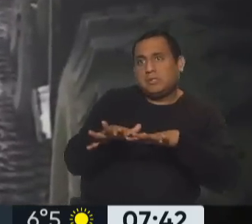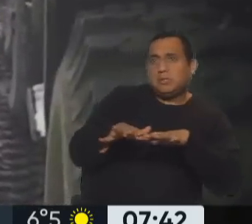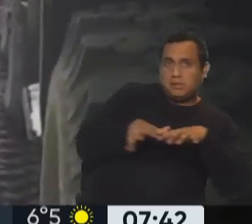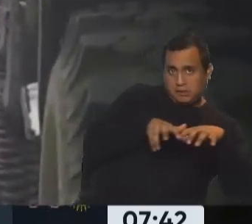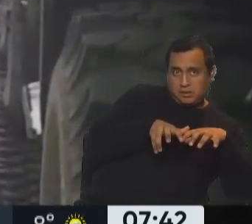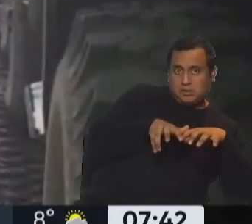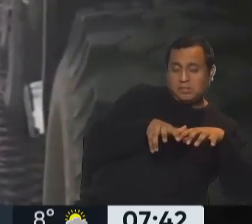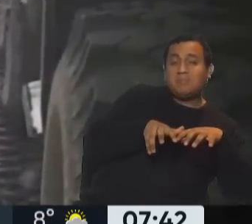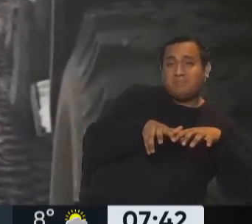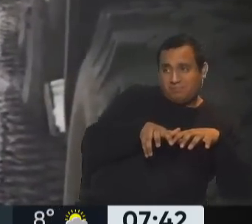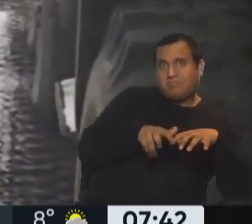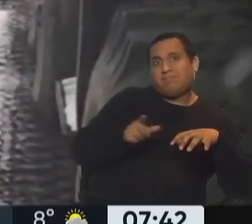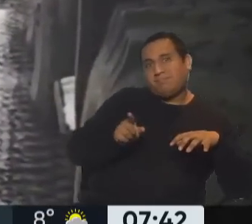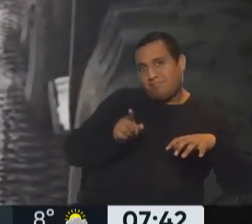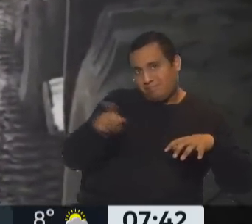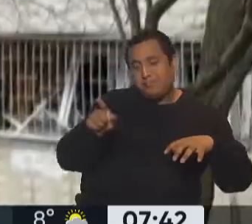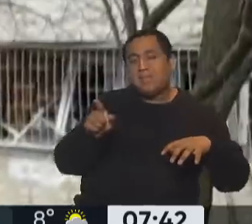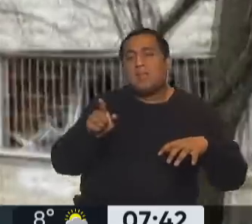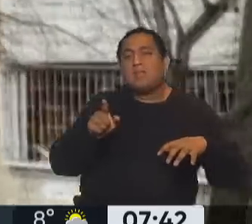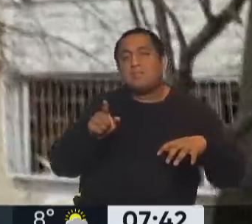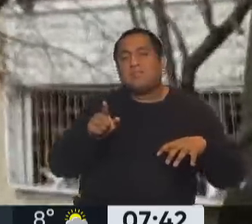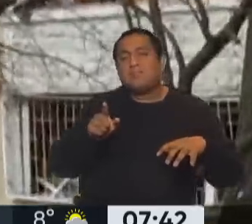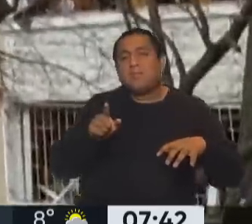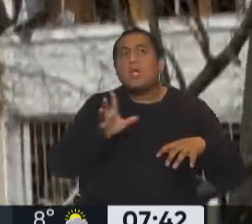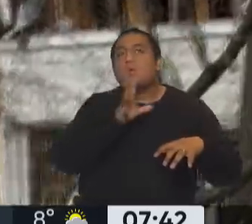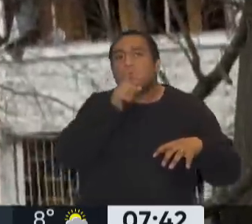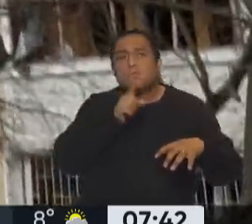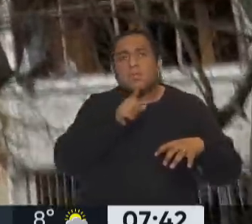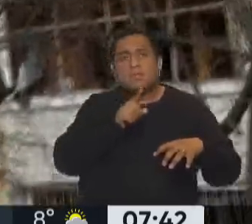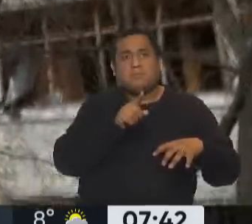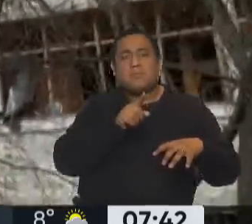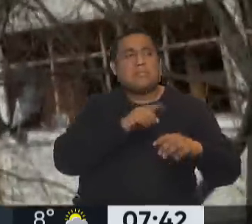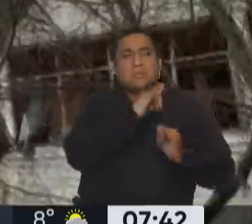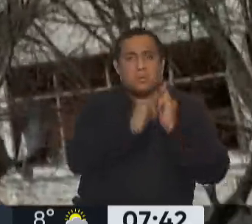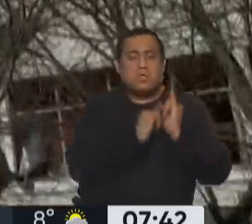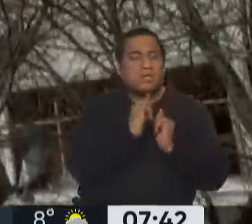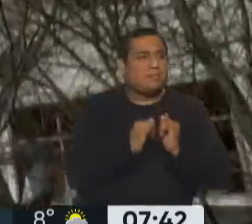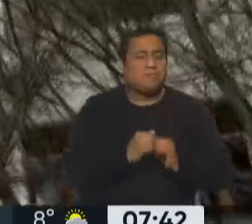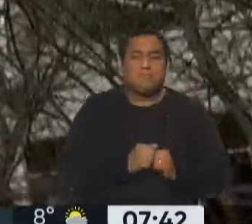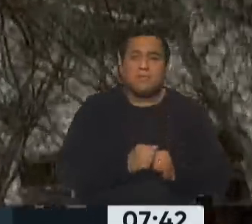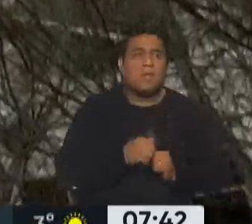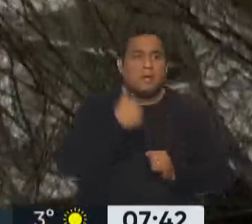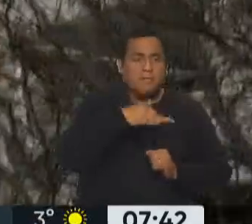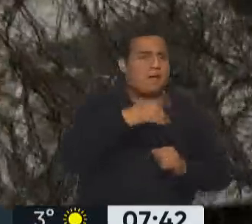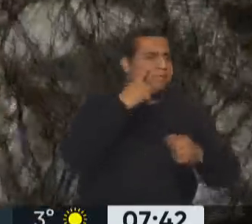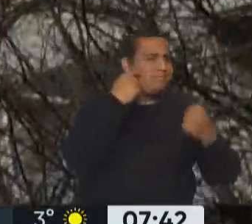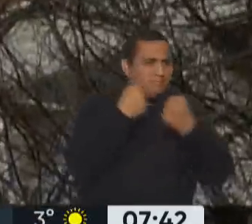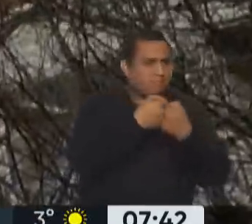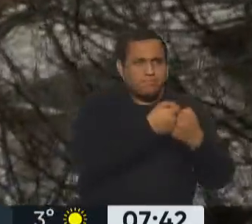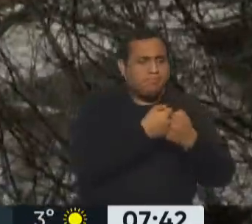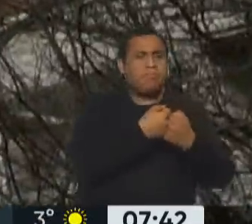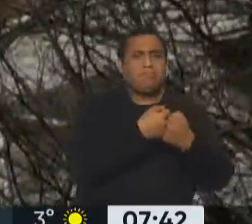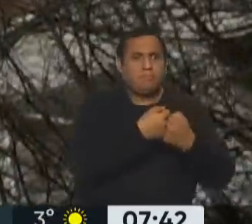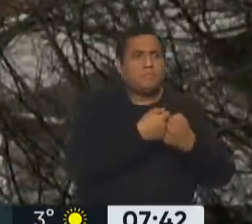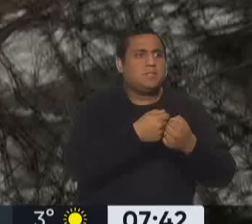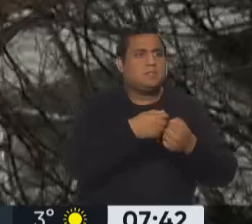y esto dio paso justamente a que Rusia avanzara y declarara que iba a hacer referéndums y movilizar a tropas. Bueno,